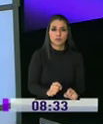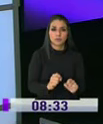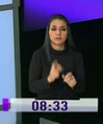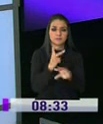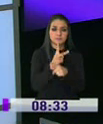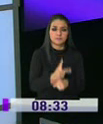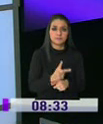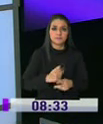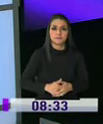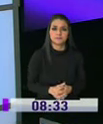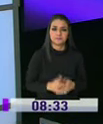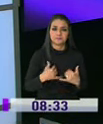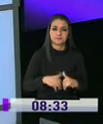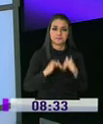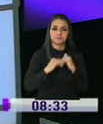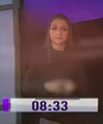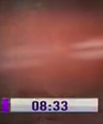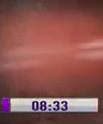caso. Continuamos con más.